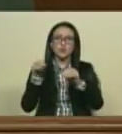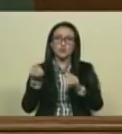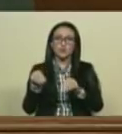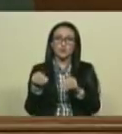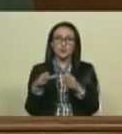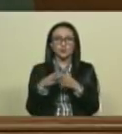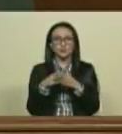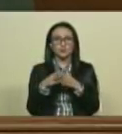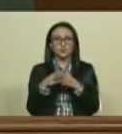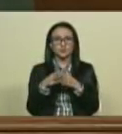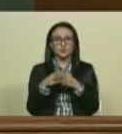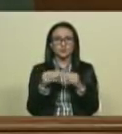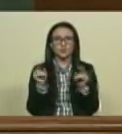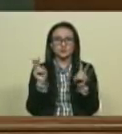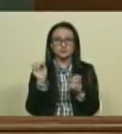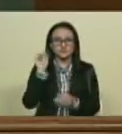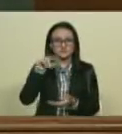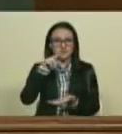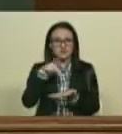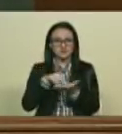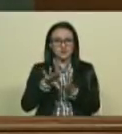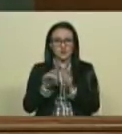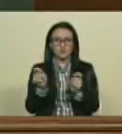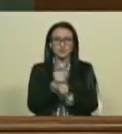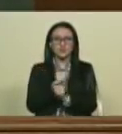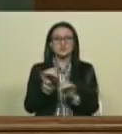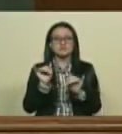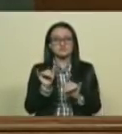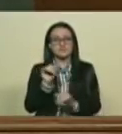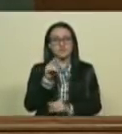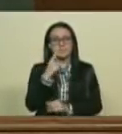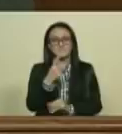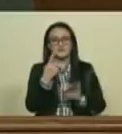lo relacionado a la Asamblea Nacional Constituyente de